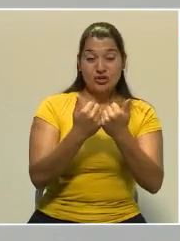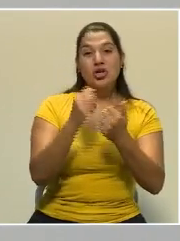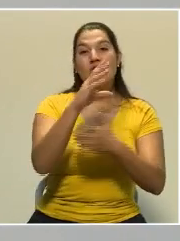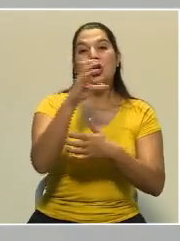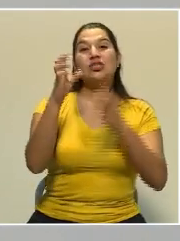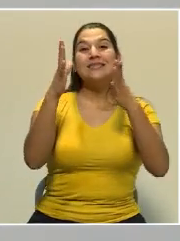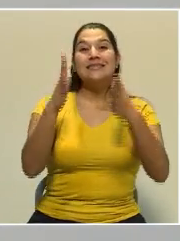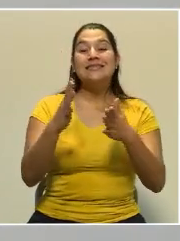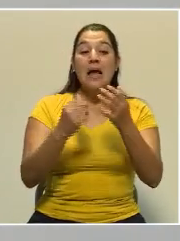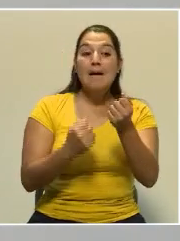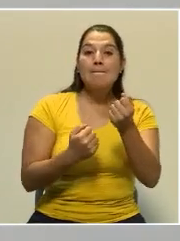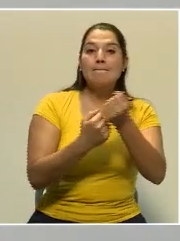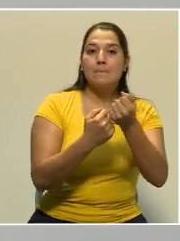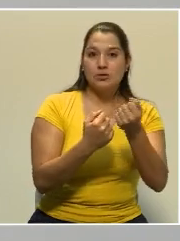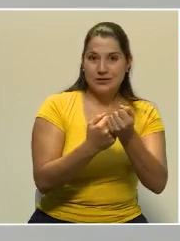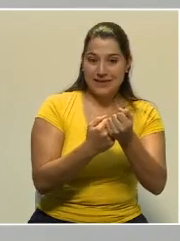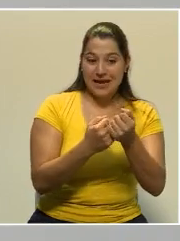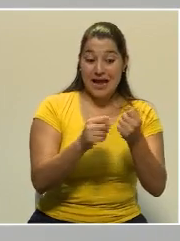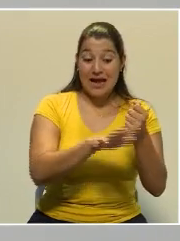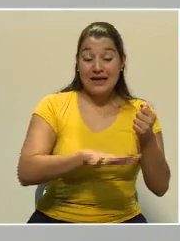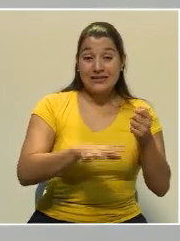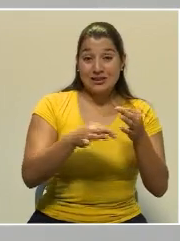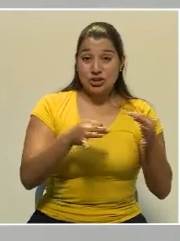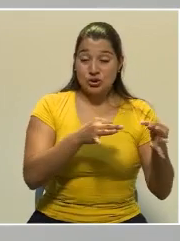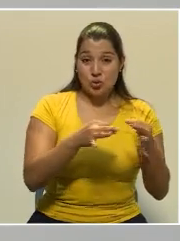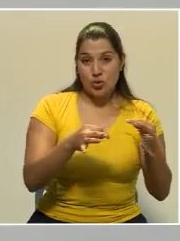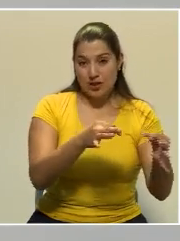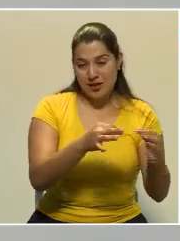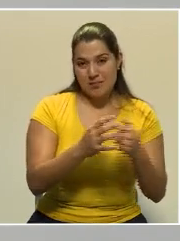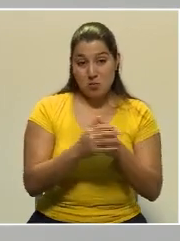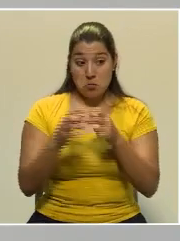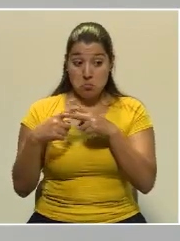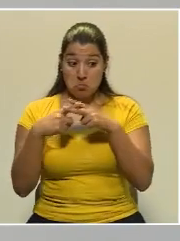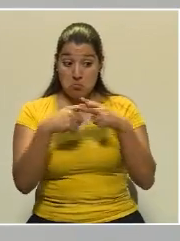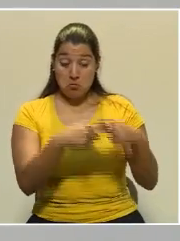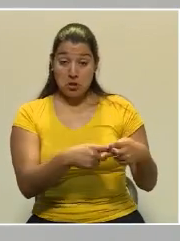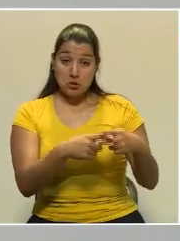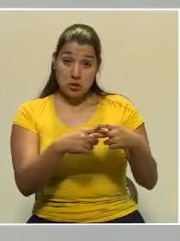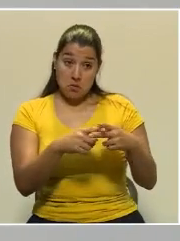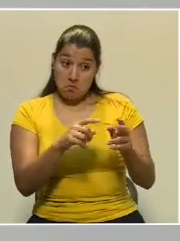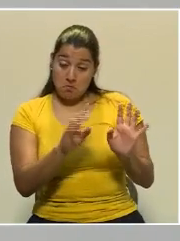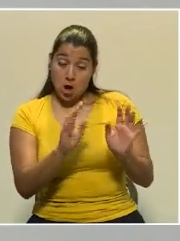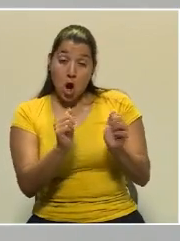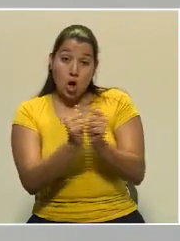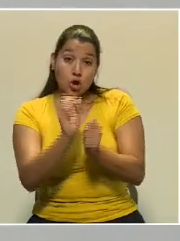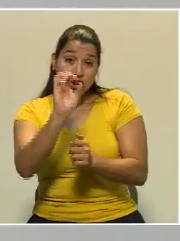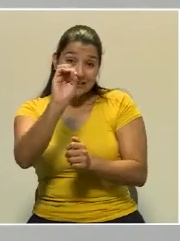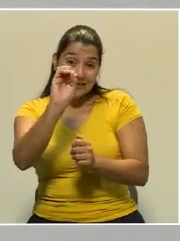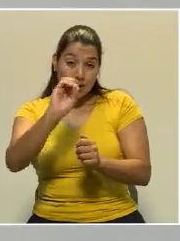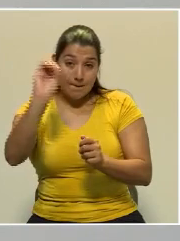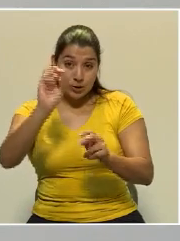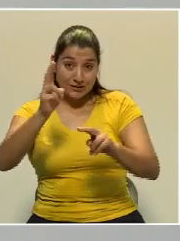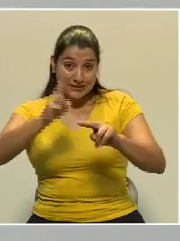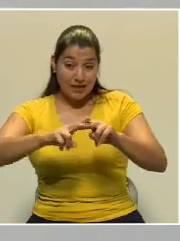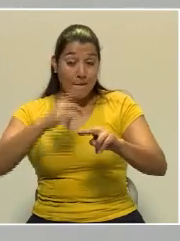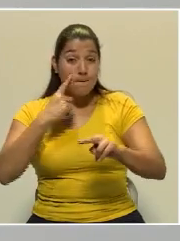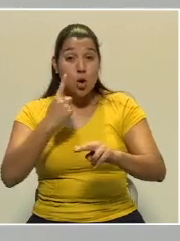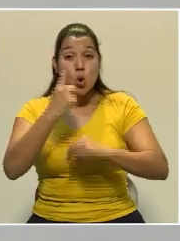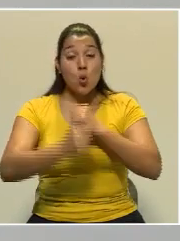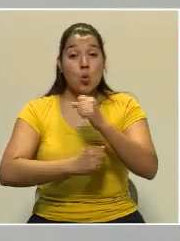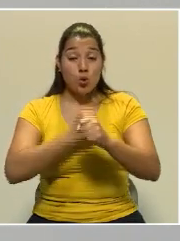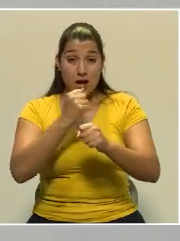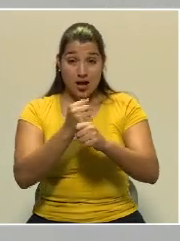la pandemia. La oferta es de financiamiento con 0 intereses por un año. Hasta el